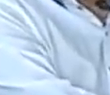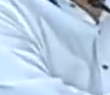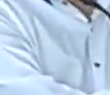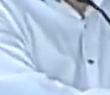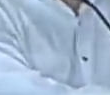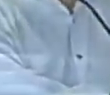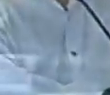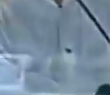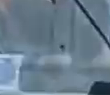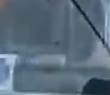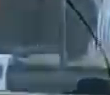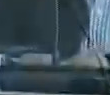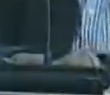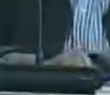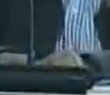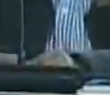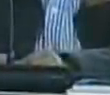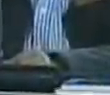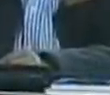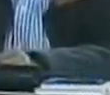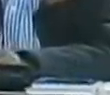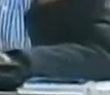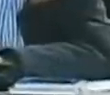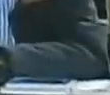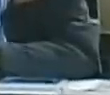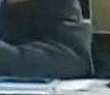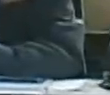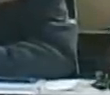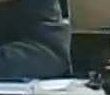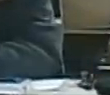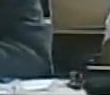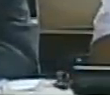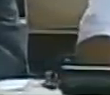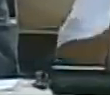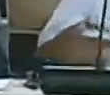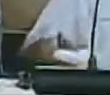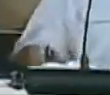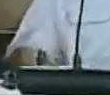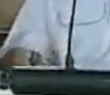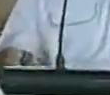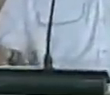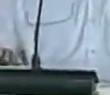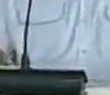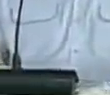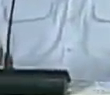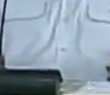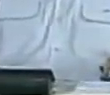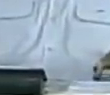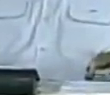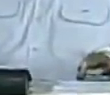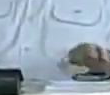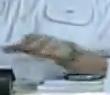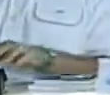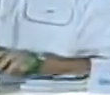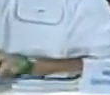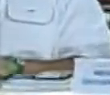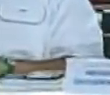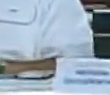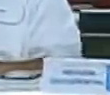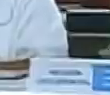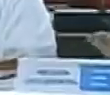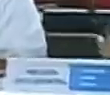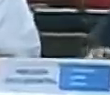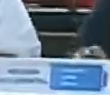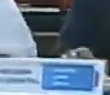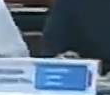parte del desarrollo de esta sesión de trabajo que más temprano comenzaba el primer vicepresidente del Partido Socialista